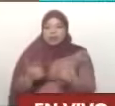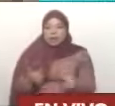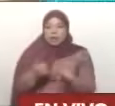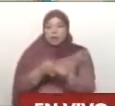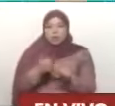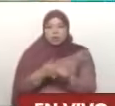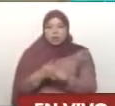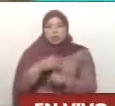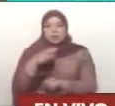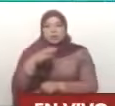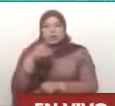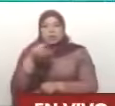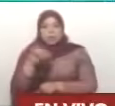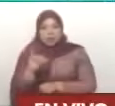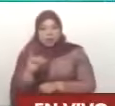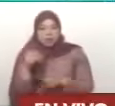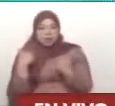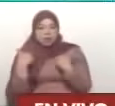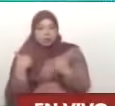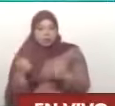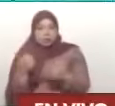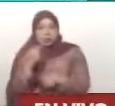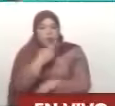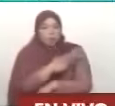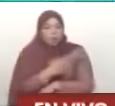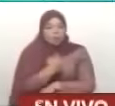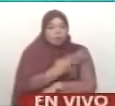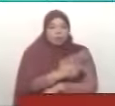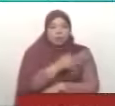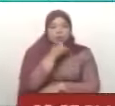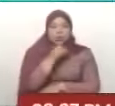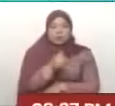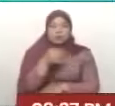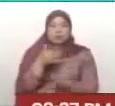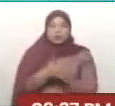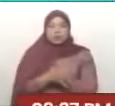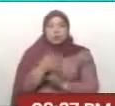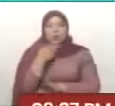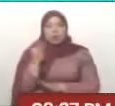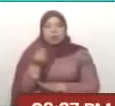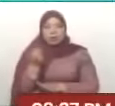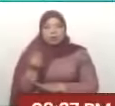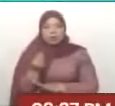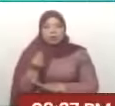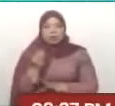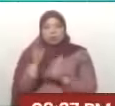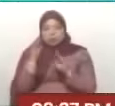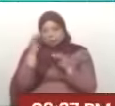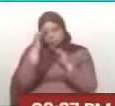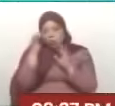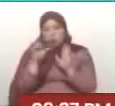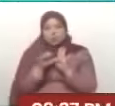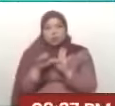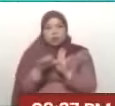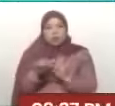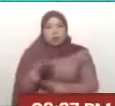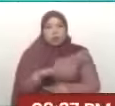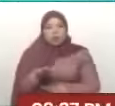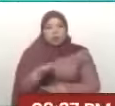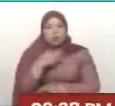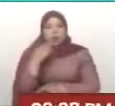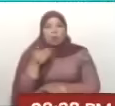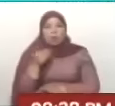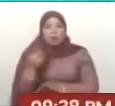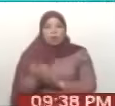tiene el CDI, la gente tiene el hospital. Y cuando se trata de juventud, ¿dónde se atiende la juventud? ¿Dónde va la juventud que